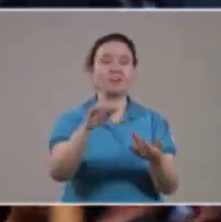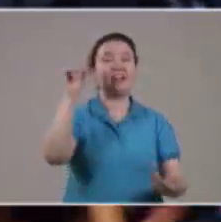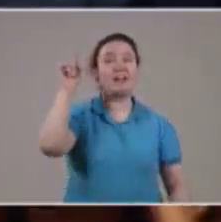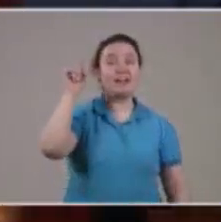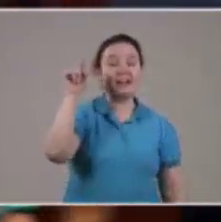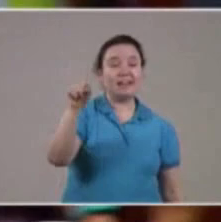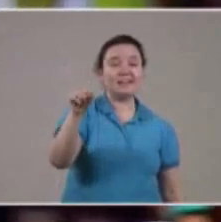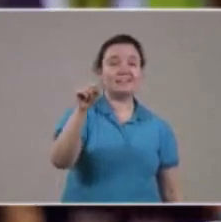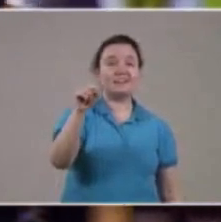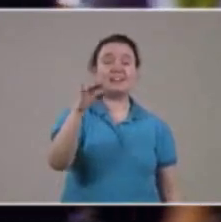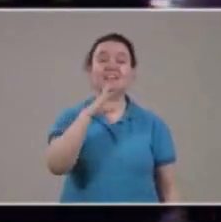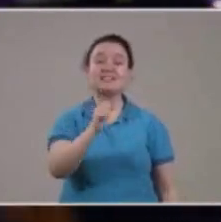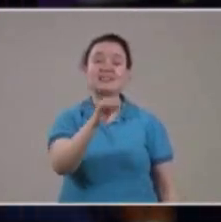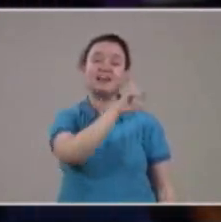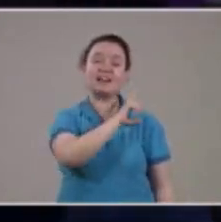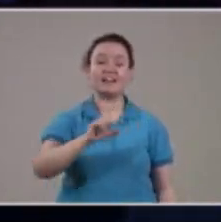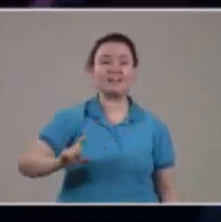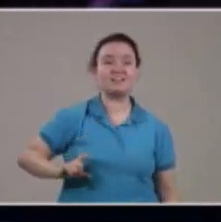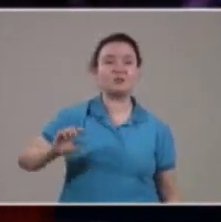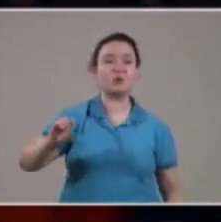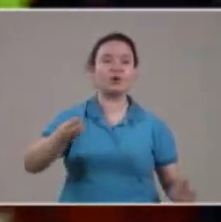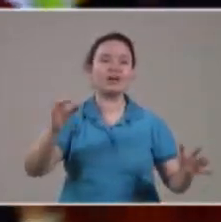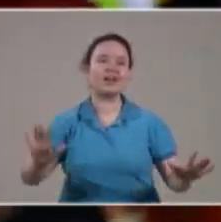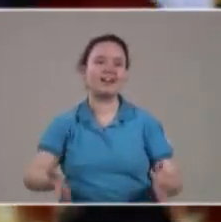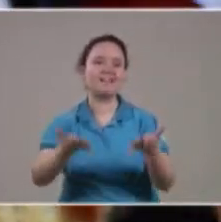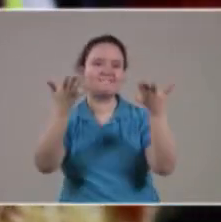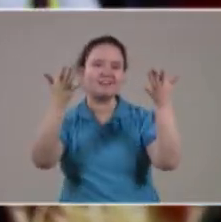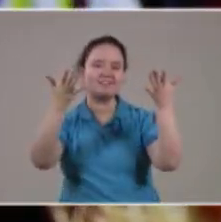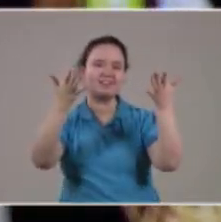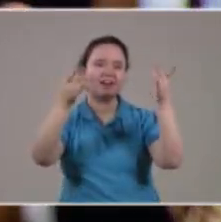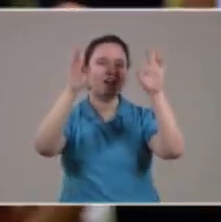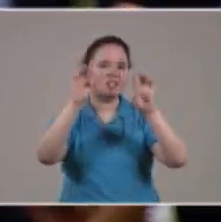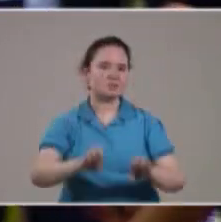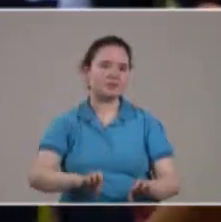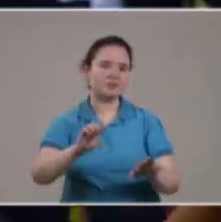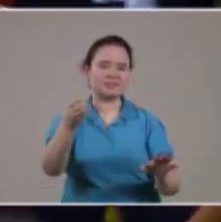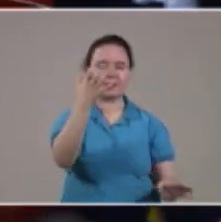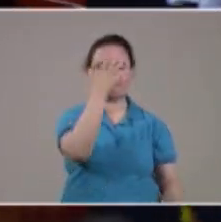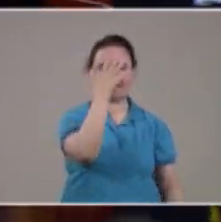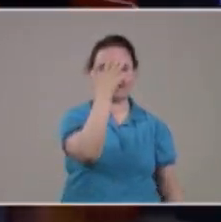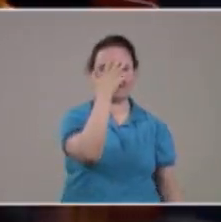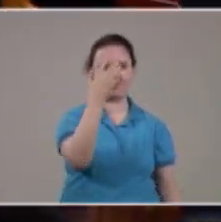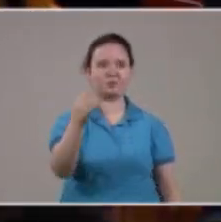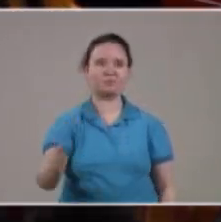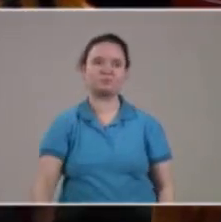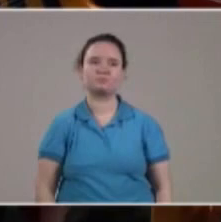Ese es el Cristo, el que levanta a los que están caídos,